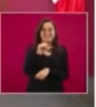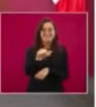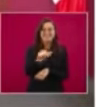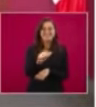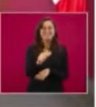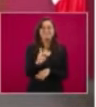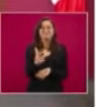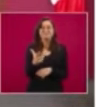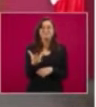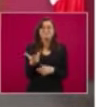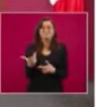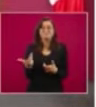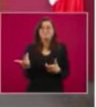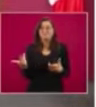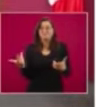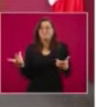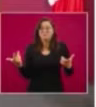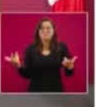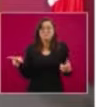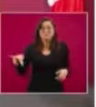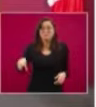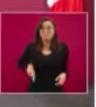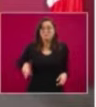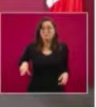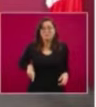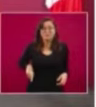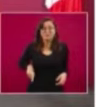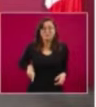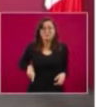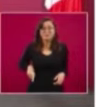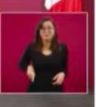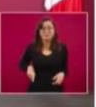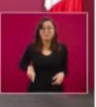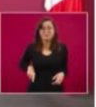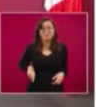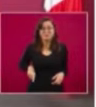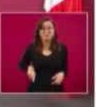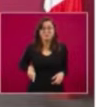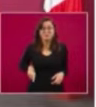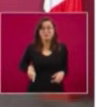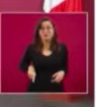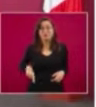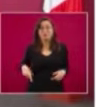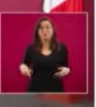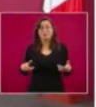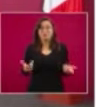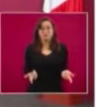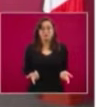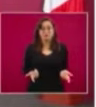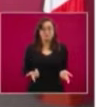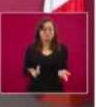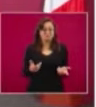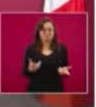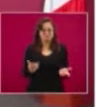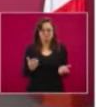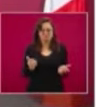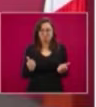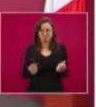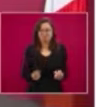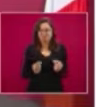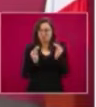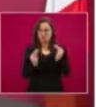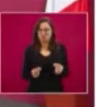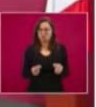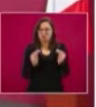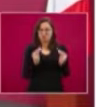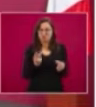52% de aprobación. Sigue siendo una aprobación favorable para el presidente, pero no tiene los números que tiene en otros estados. El Estado de México